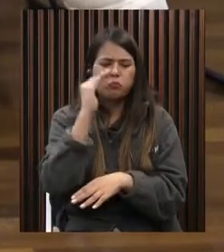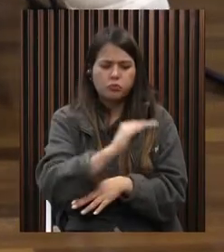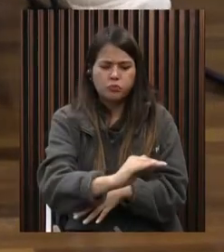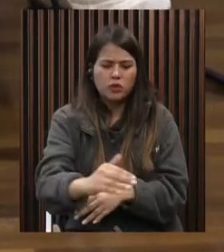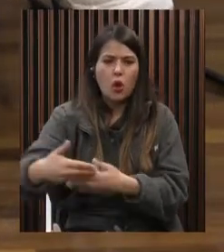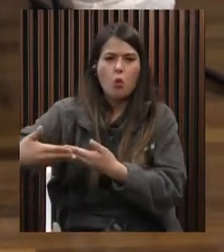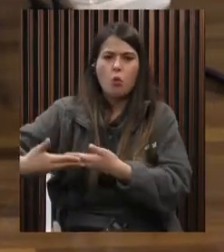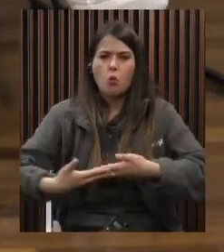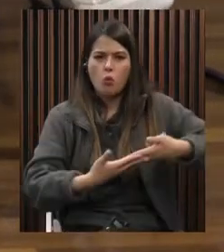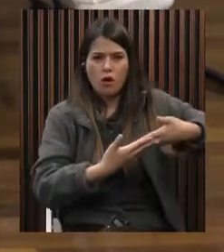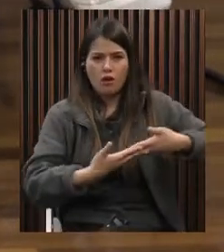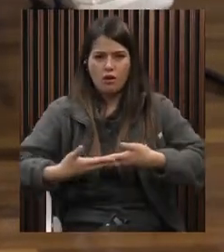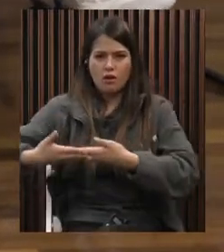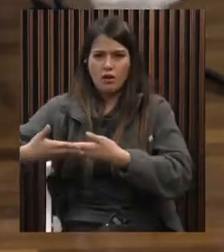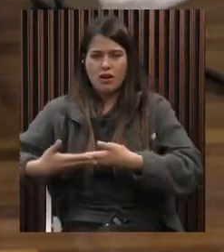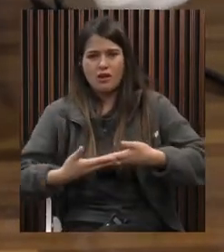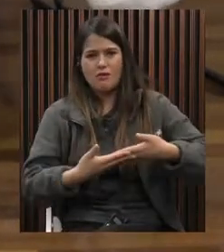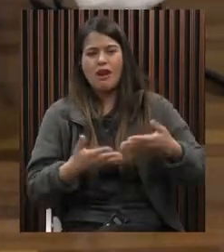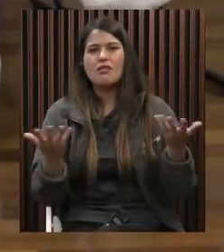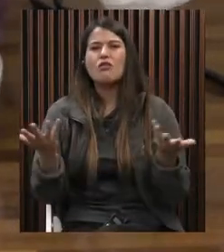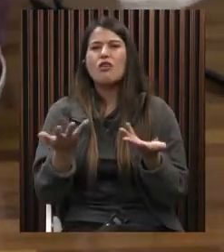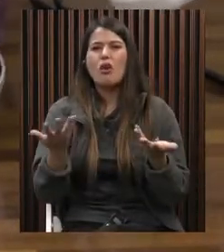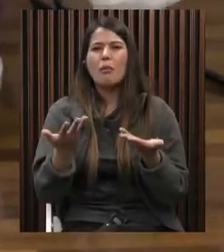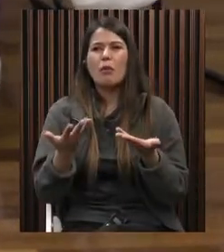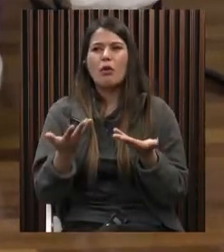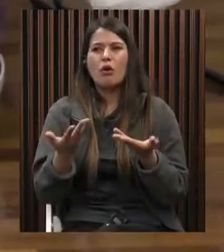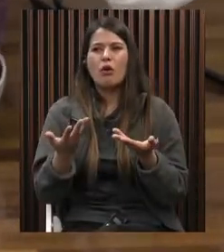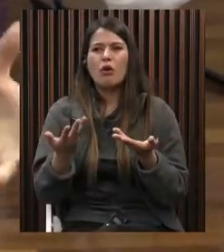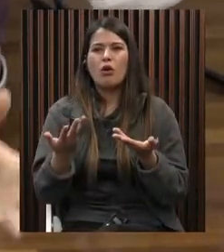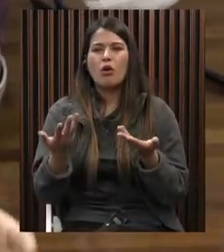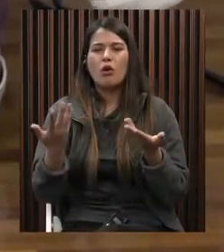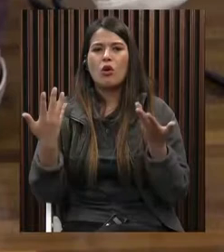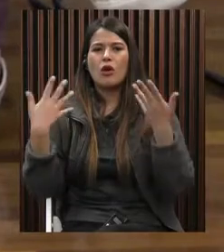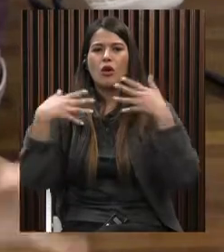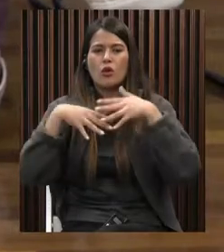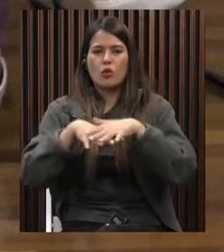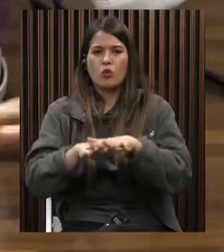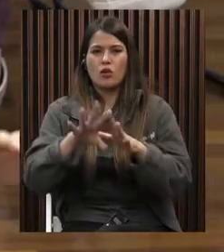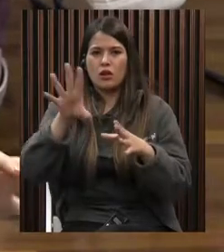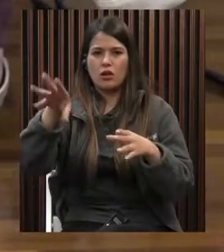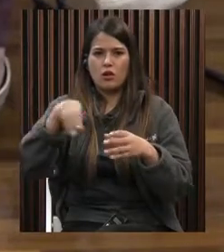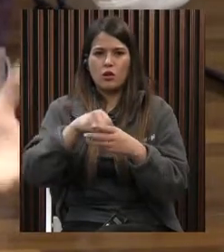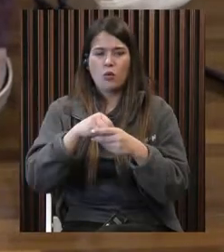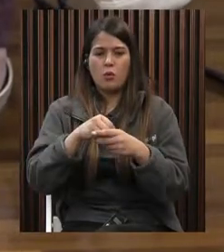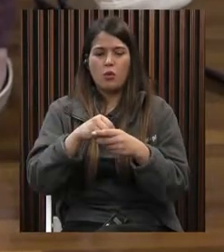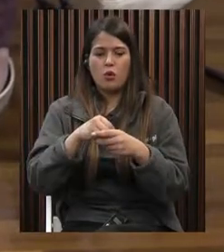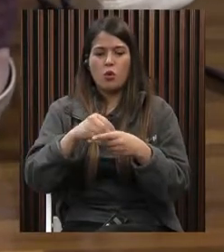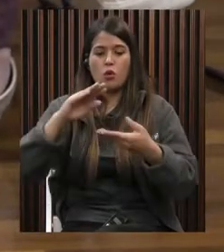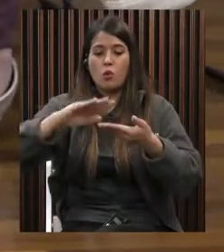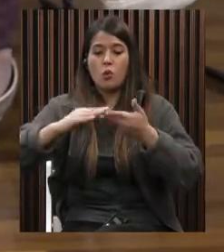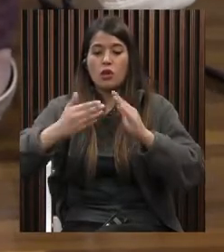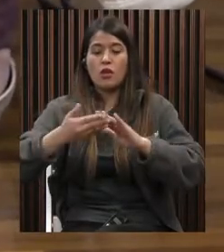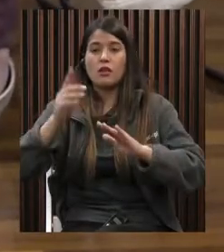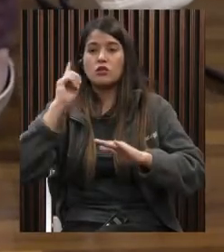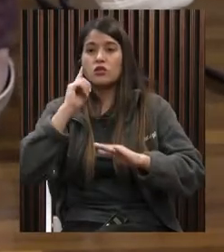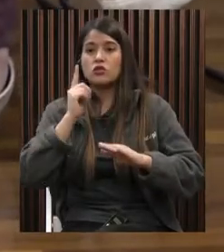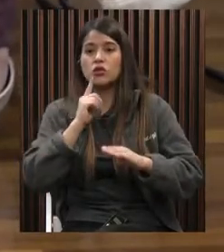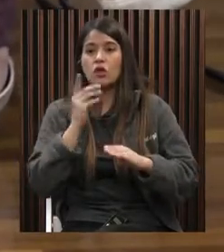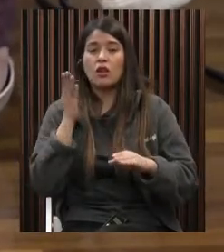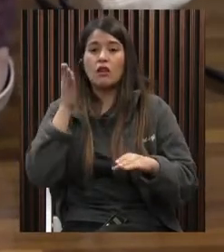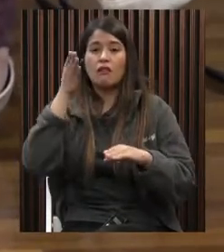los incluimos. Y justamente nos pasaba hace poco que en un foro con parte de la comunidad sorda que fue a ver esta obra de